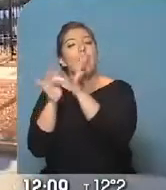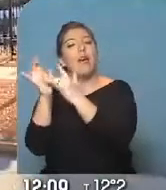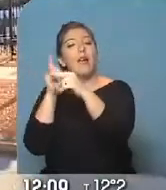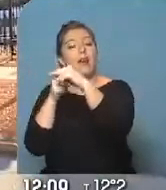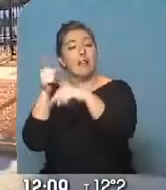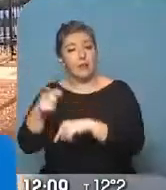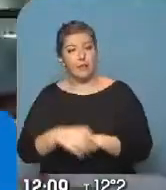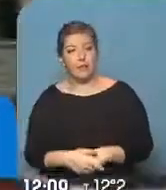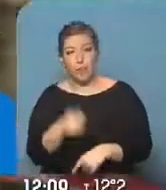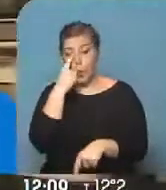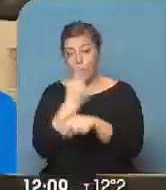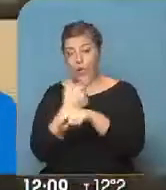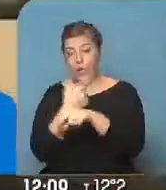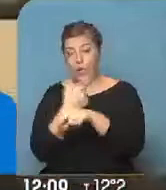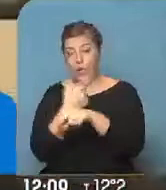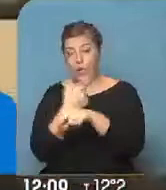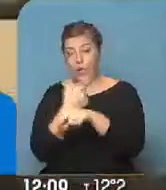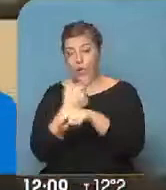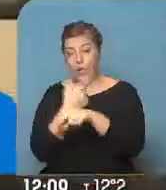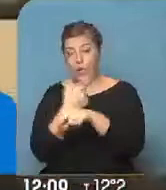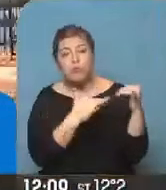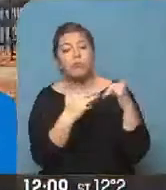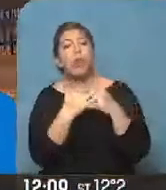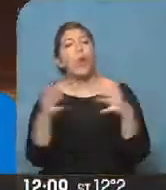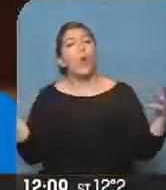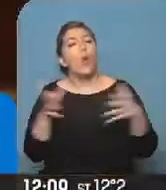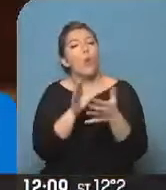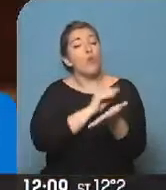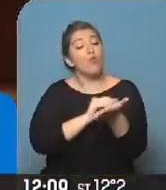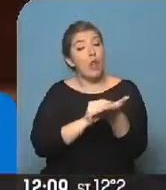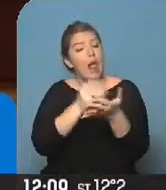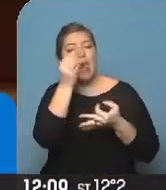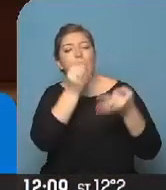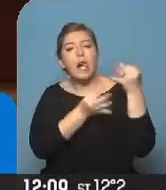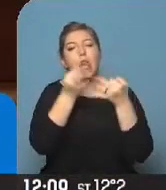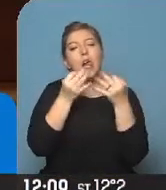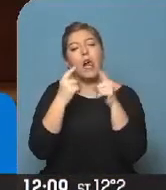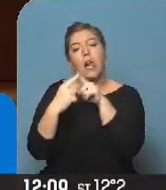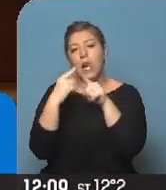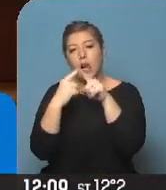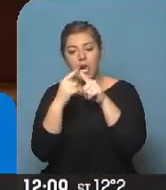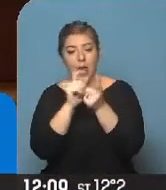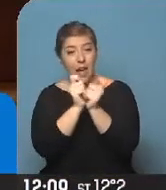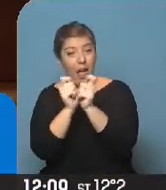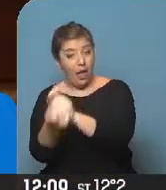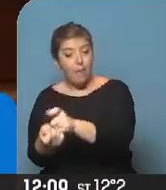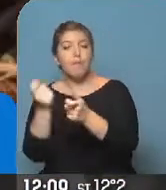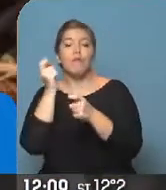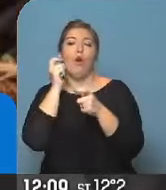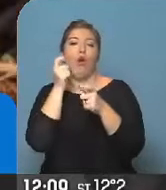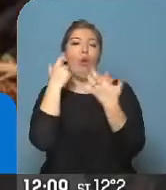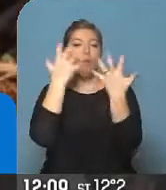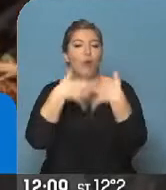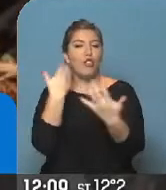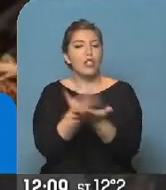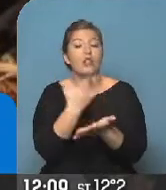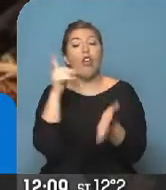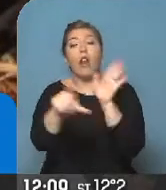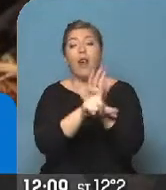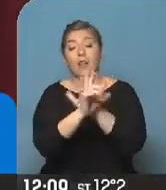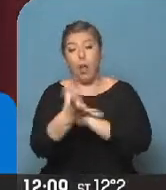En las últimas horas trascendió que un grupo de senadores analizaría negociar modificaciones en el proyecto de legalización del